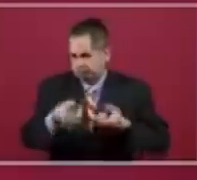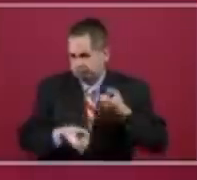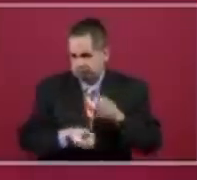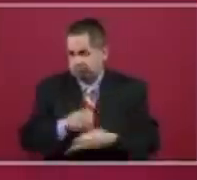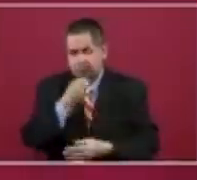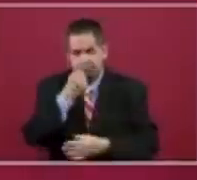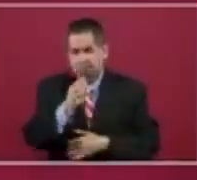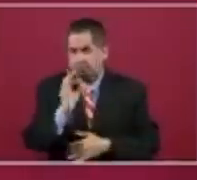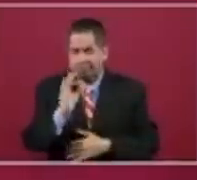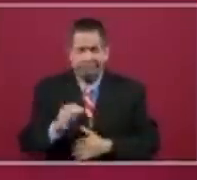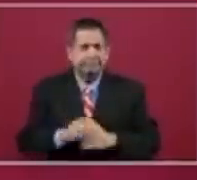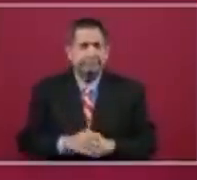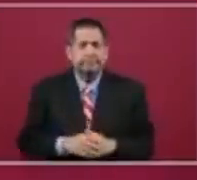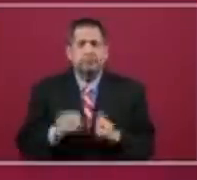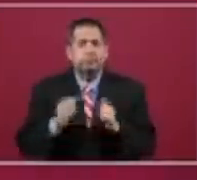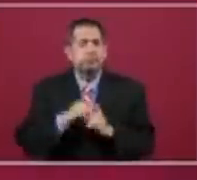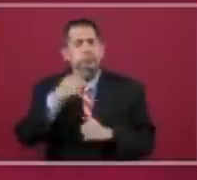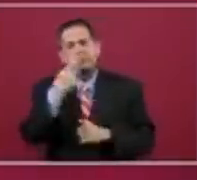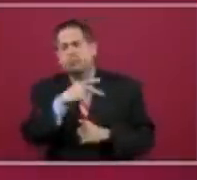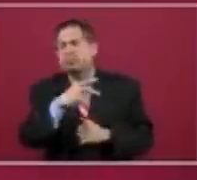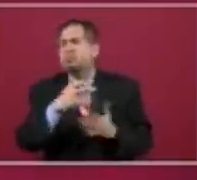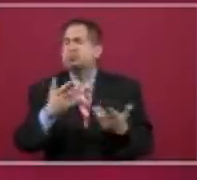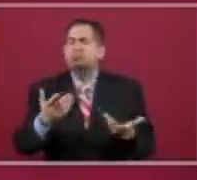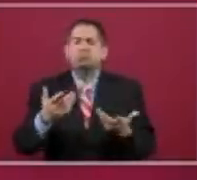con sus